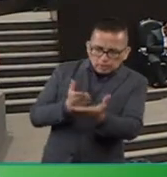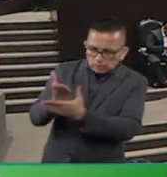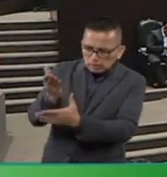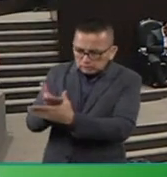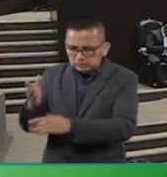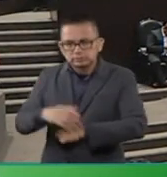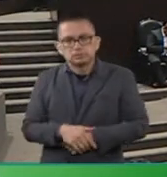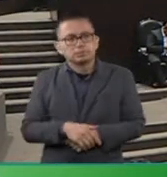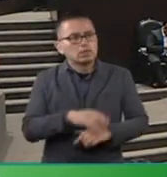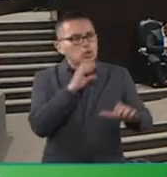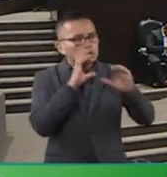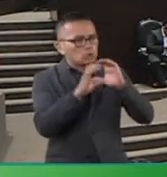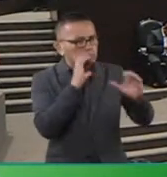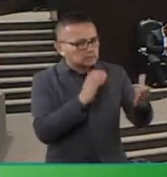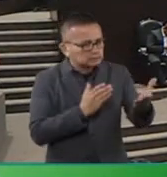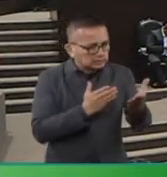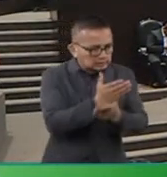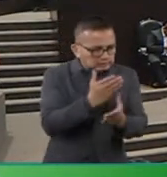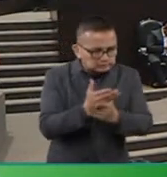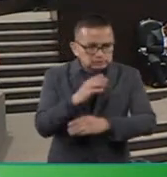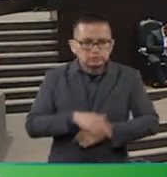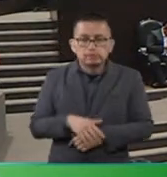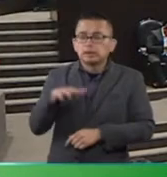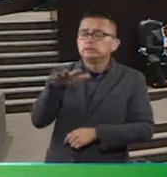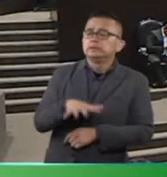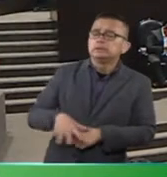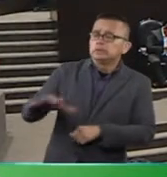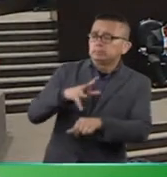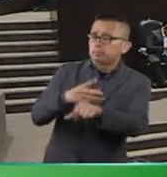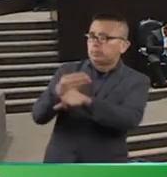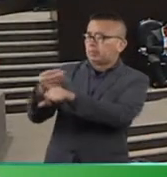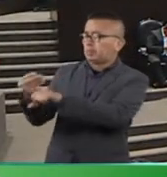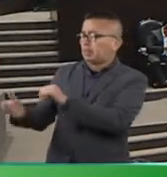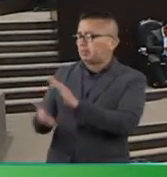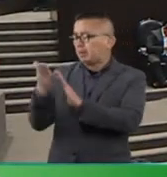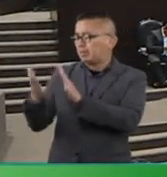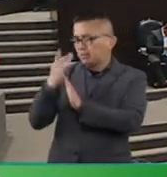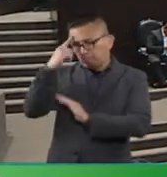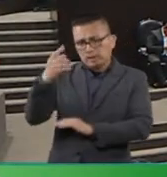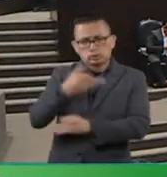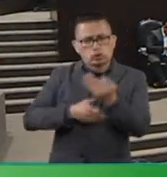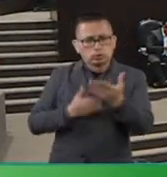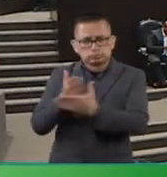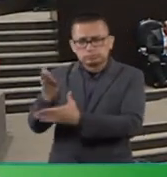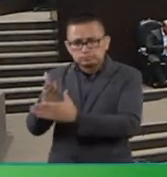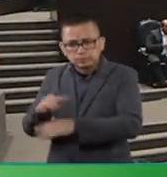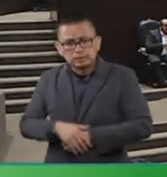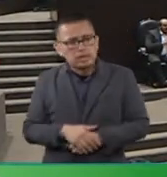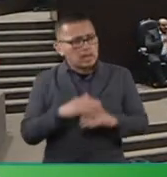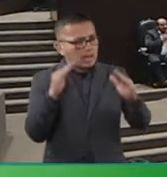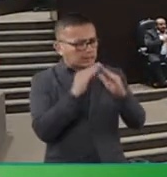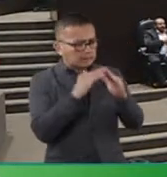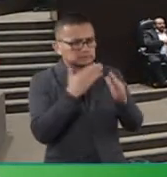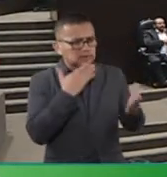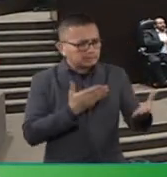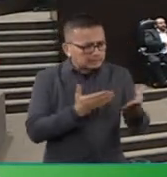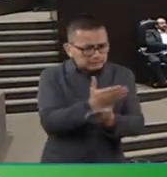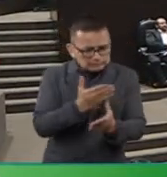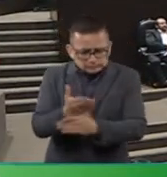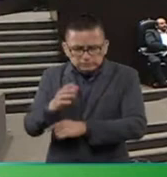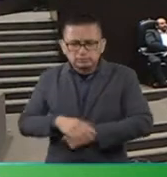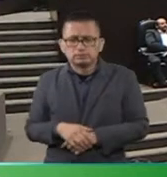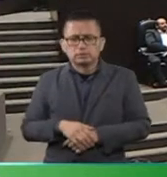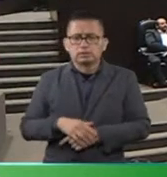accesible de diseño Universal de vivienda accesible de fondos de retiro dignos y muchas